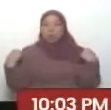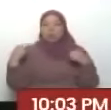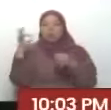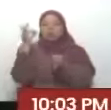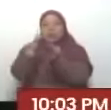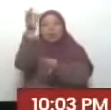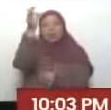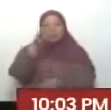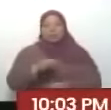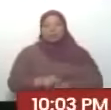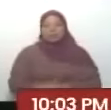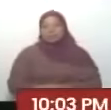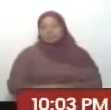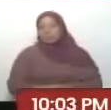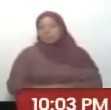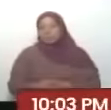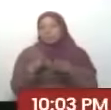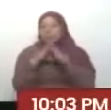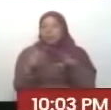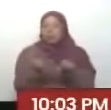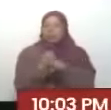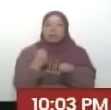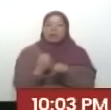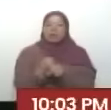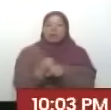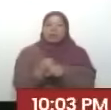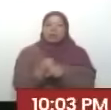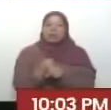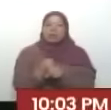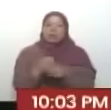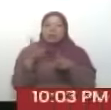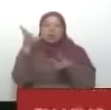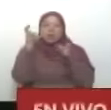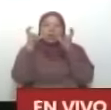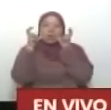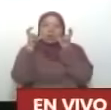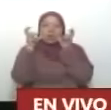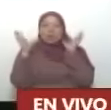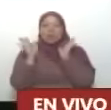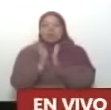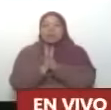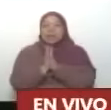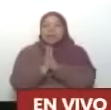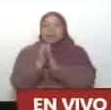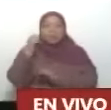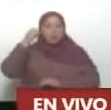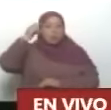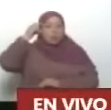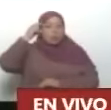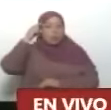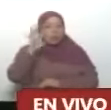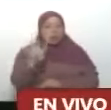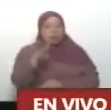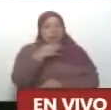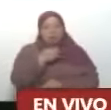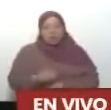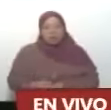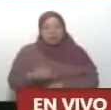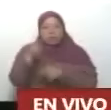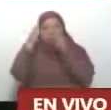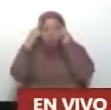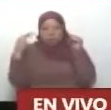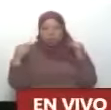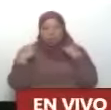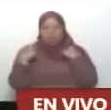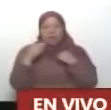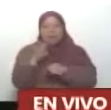H. Y vamos con todo, con Santa Bárbara y con todo, vamos. Y en el día de Santa Bárbara, tiempos